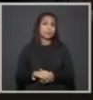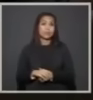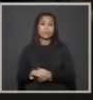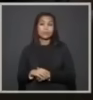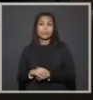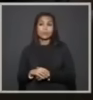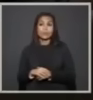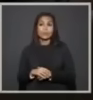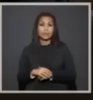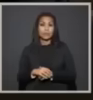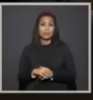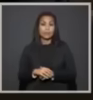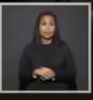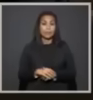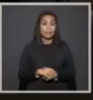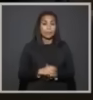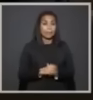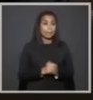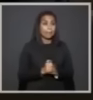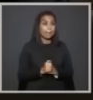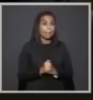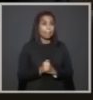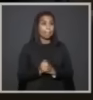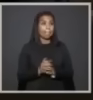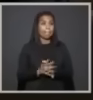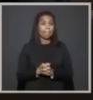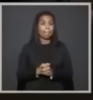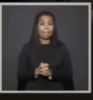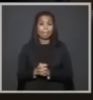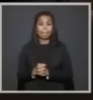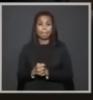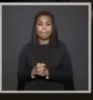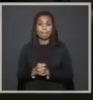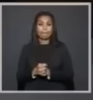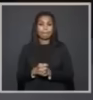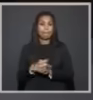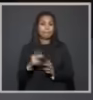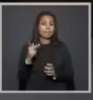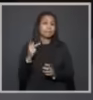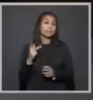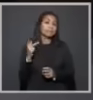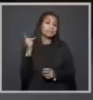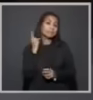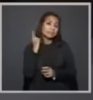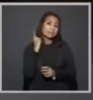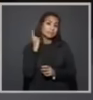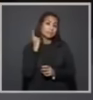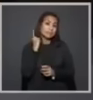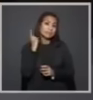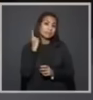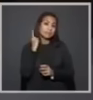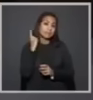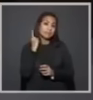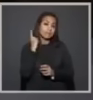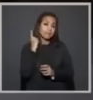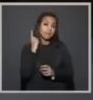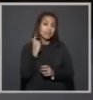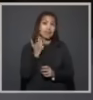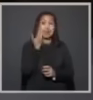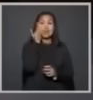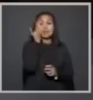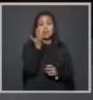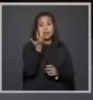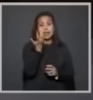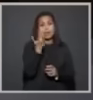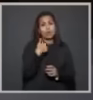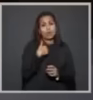Entonces, políticamente, en el caso de que no tengamos mayoría en el Congreso, yo voy a estar